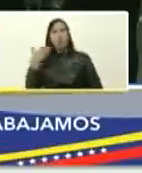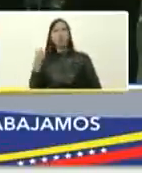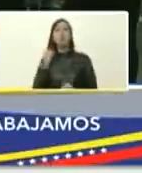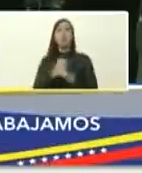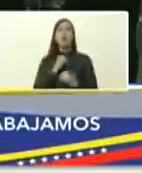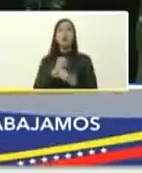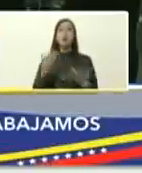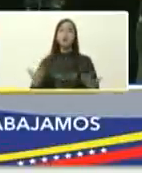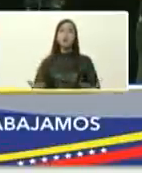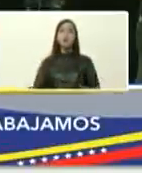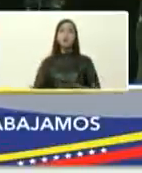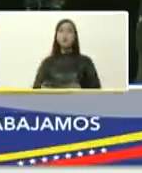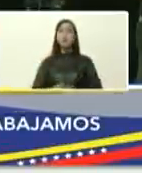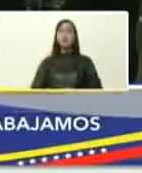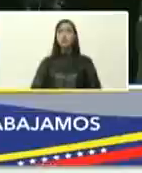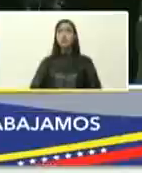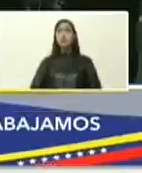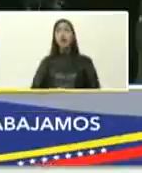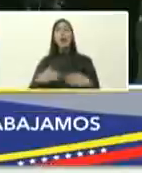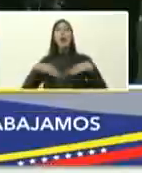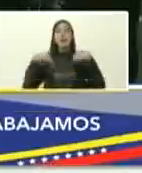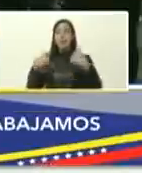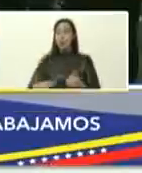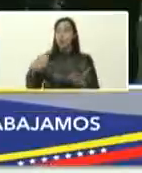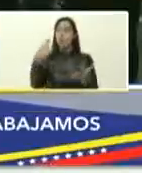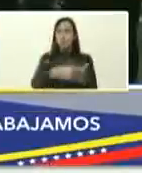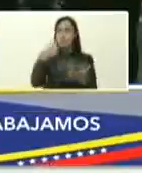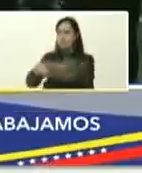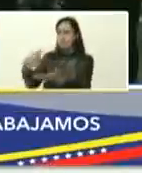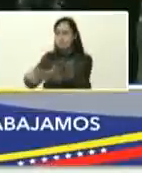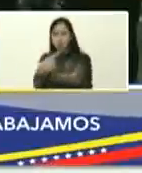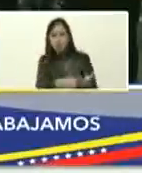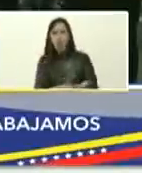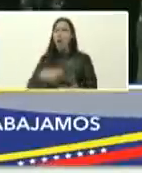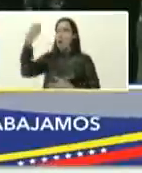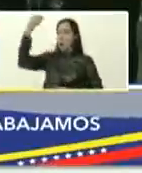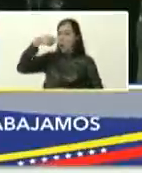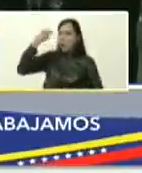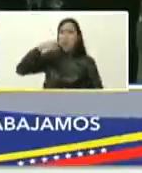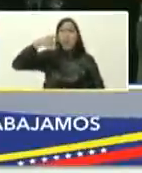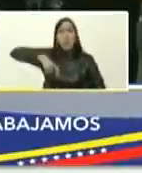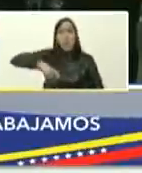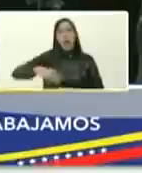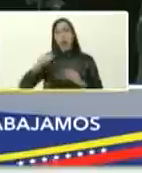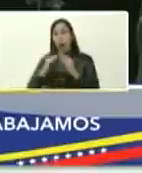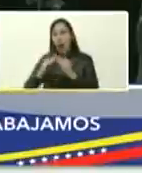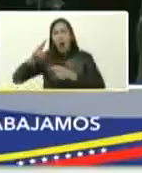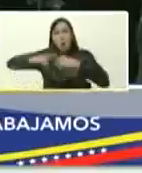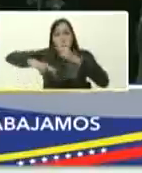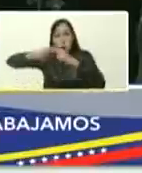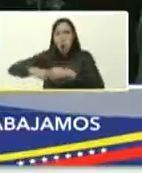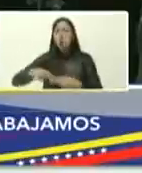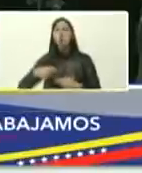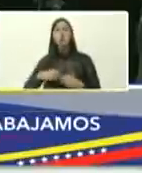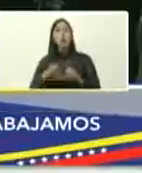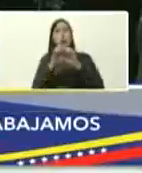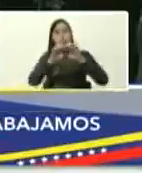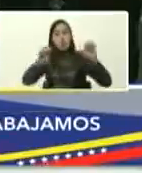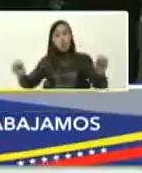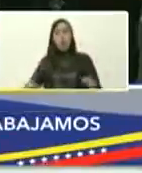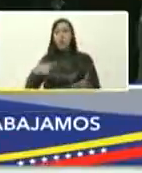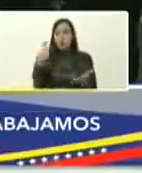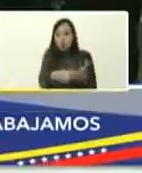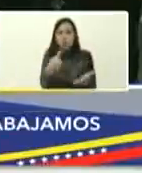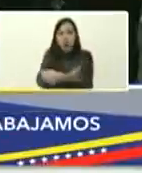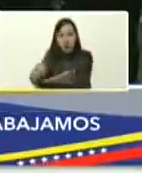va para la salud pública, para las medicinas, para las viviendas, para la educación pública gratuita